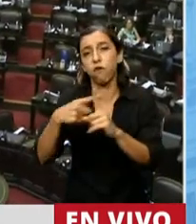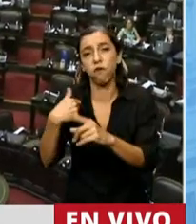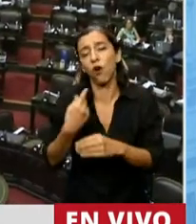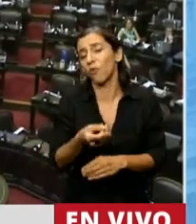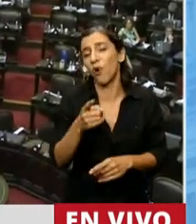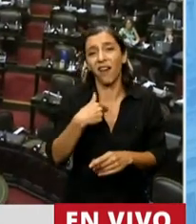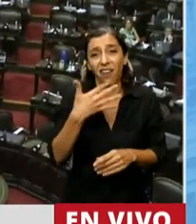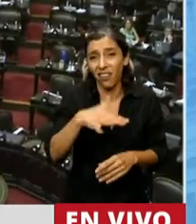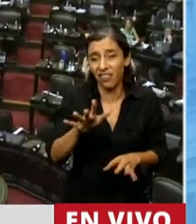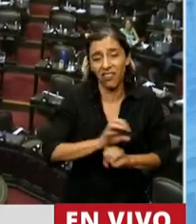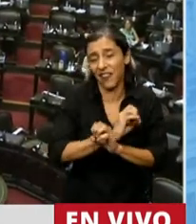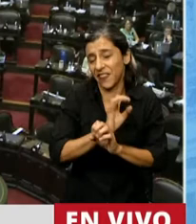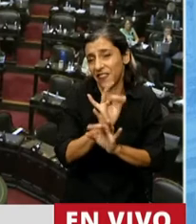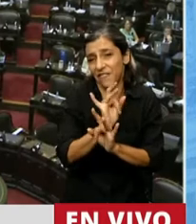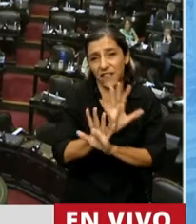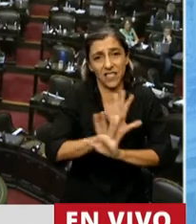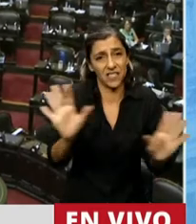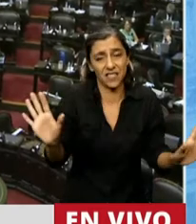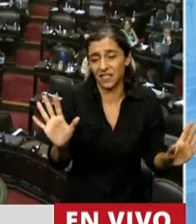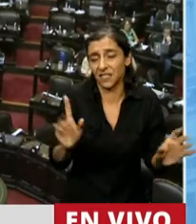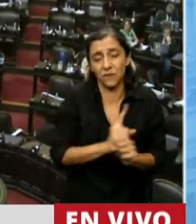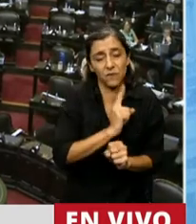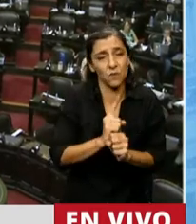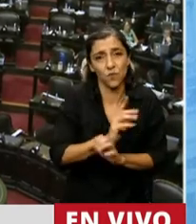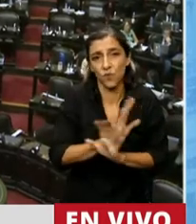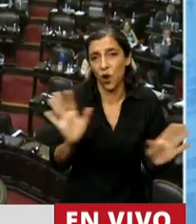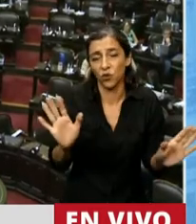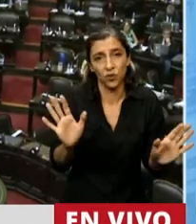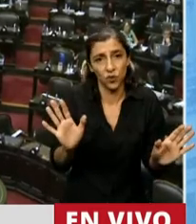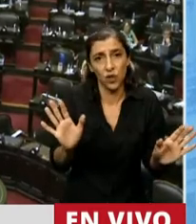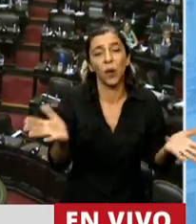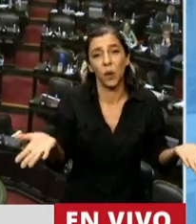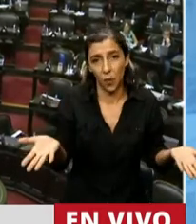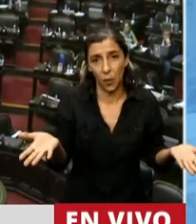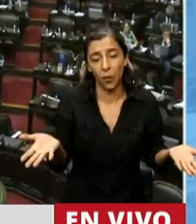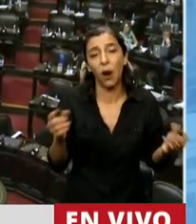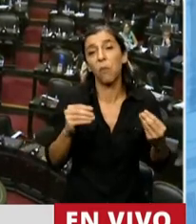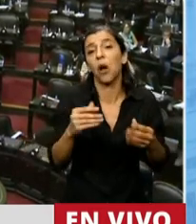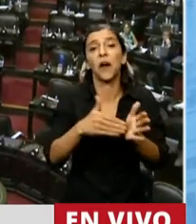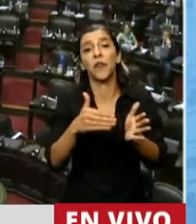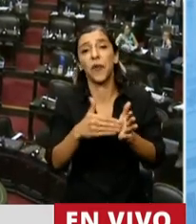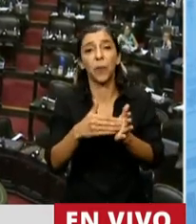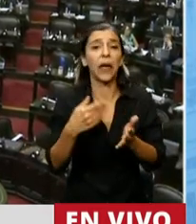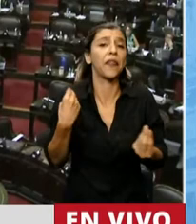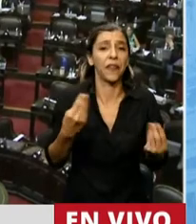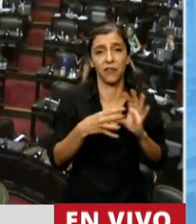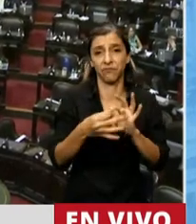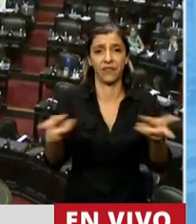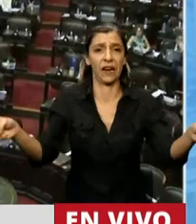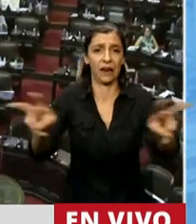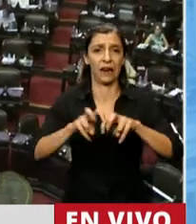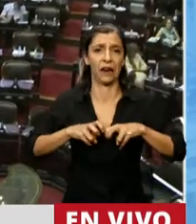podemos decir que digamos se regirá por el crecimiento la recaudación